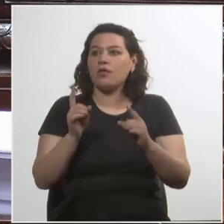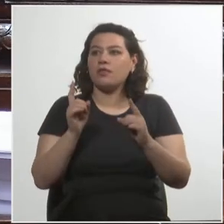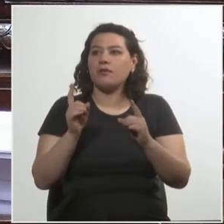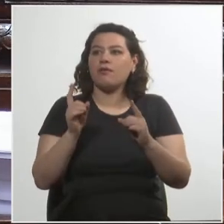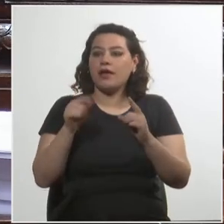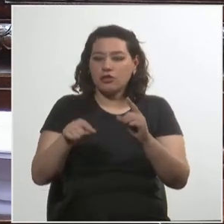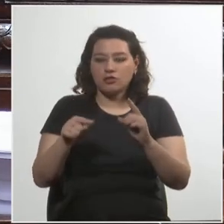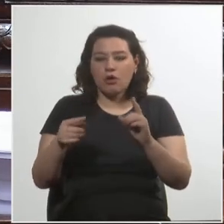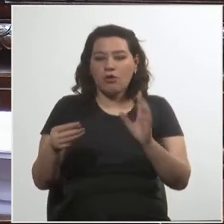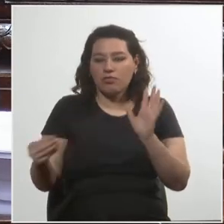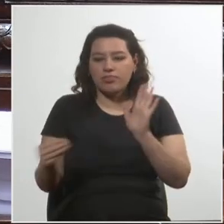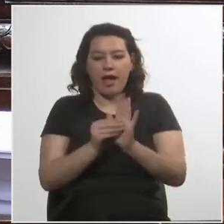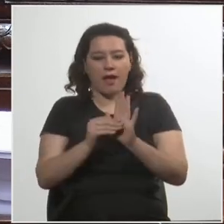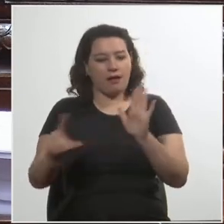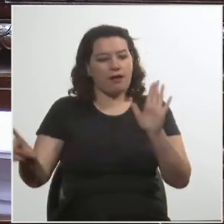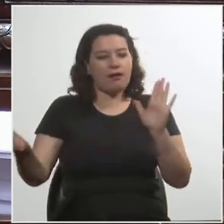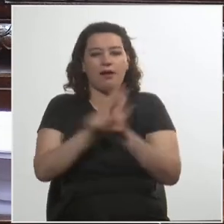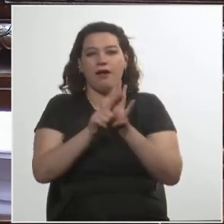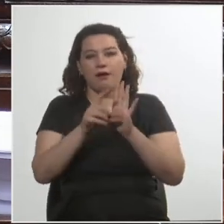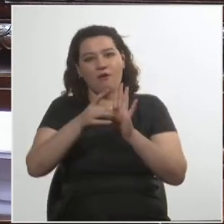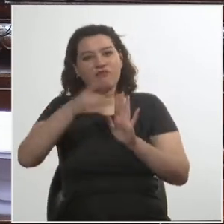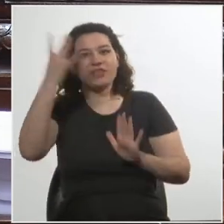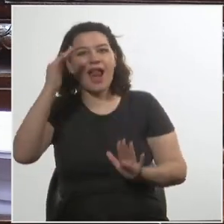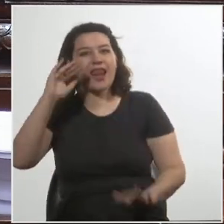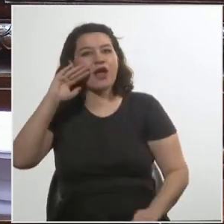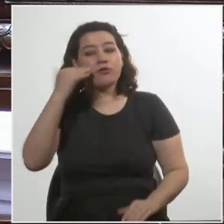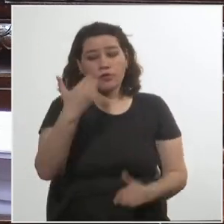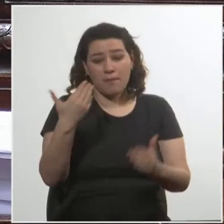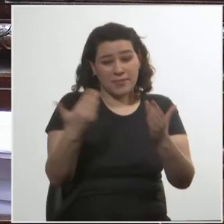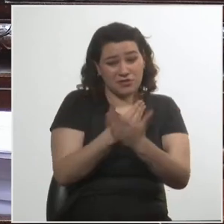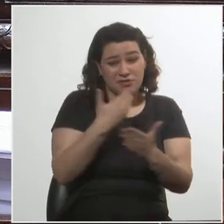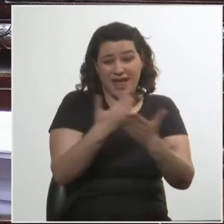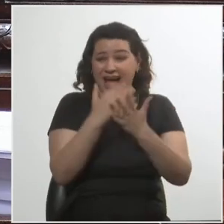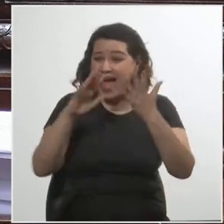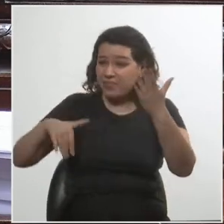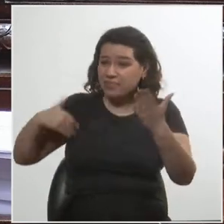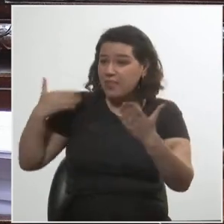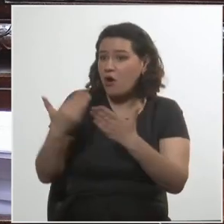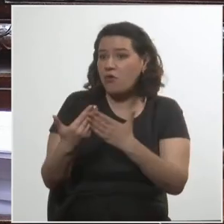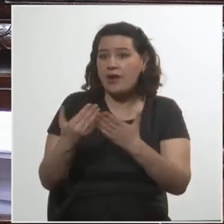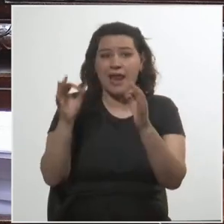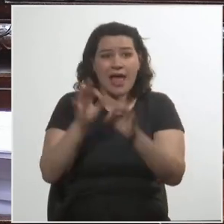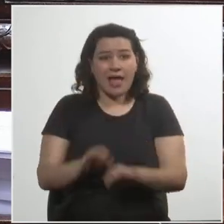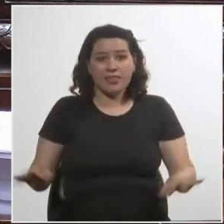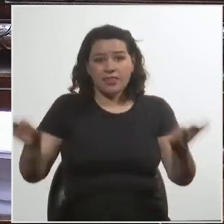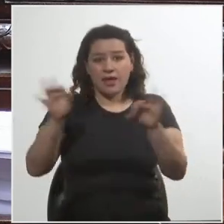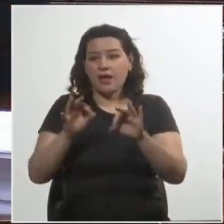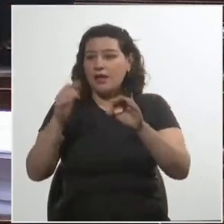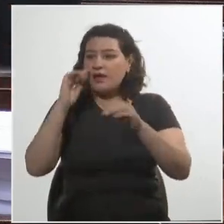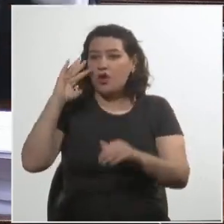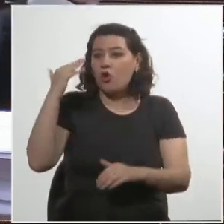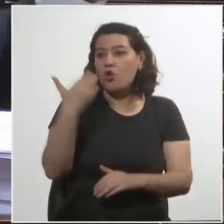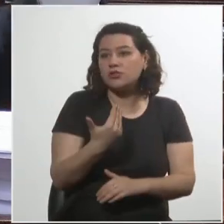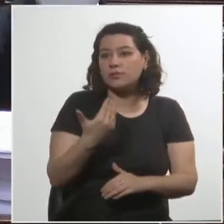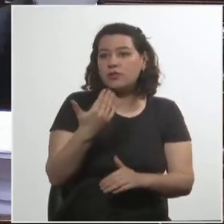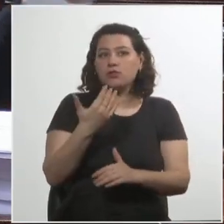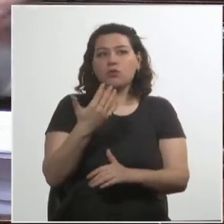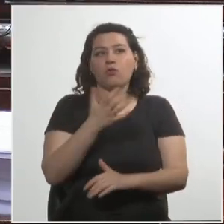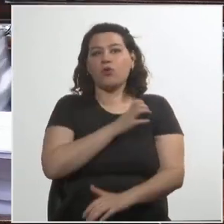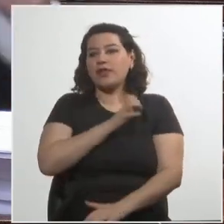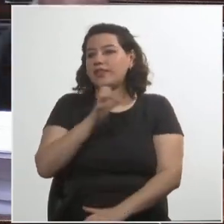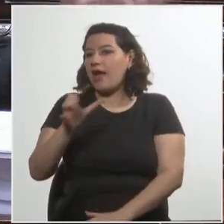de el reconocimiento a víctimas que hasta el día de hoy no lo tenían coloca el tema del reconocimiento de un estado superior